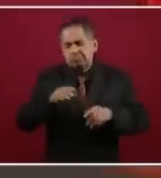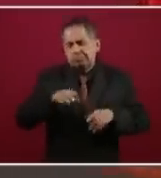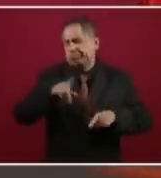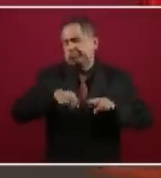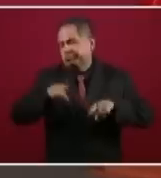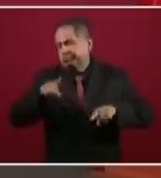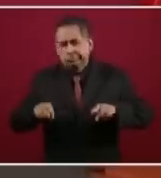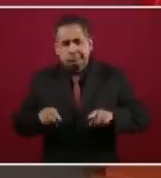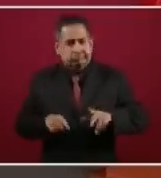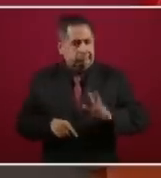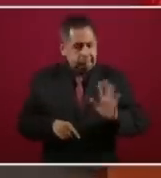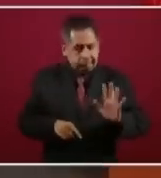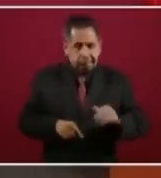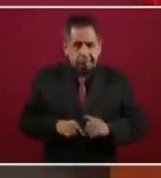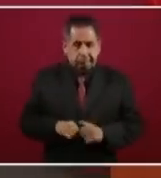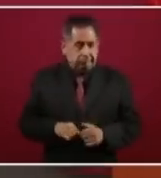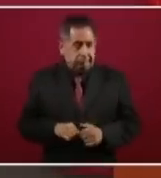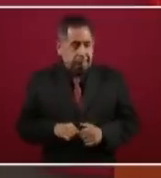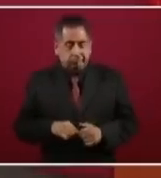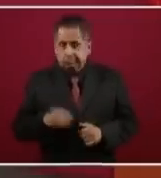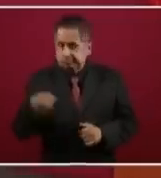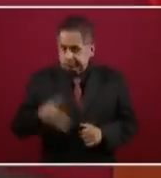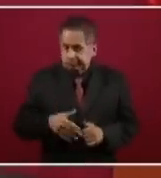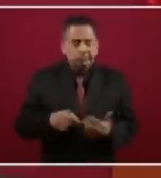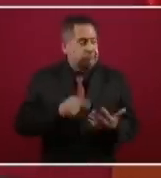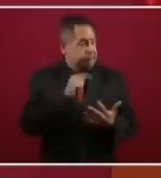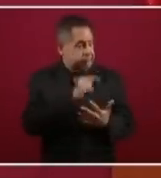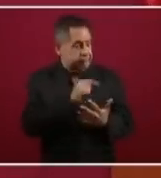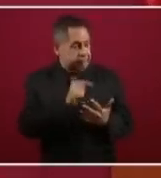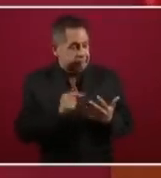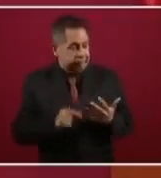aún con todos estos mecanismos